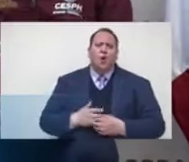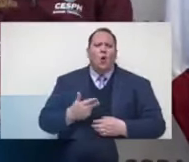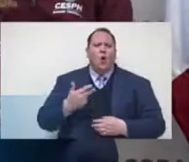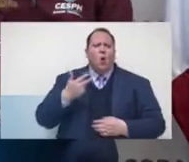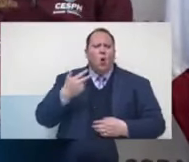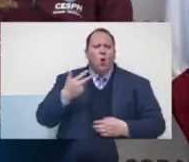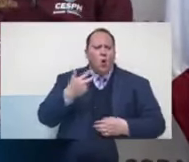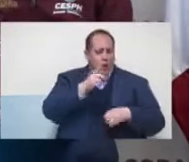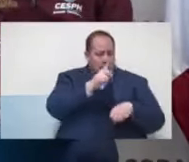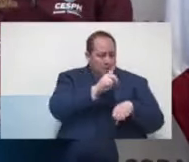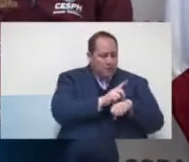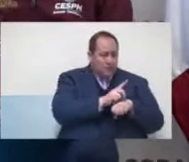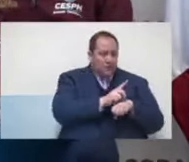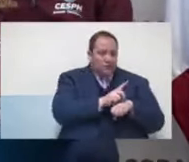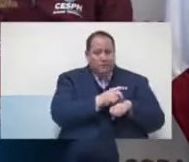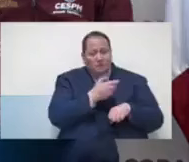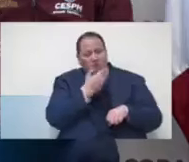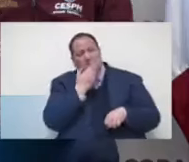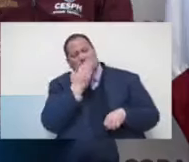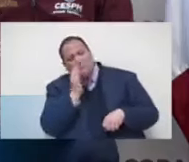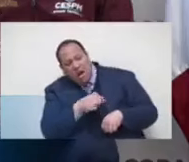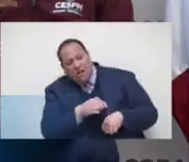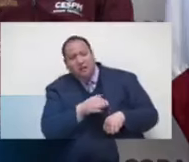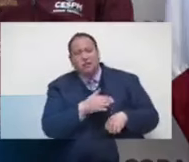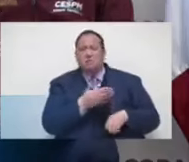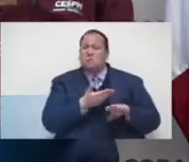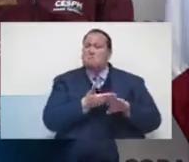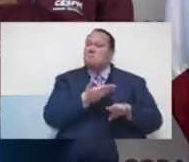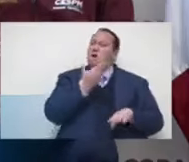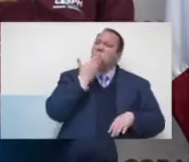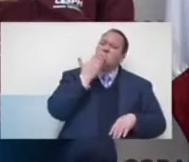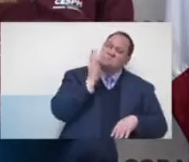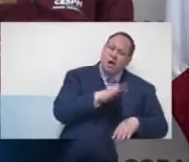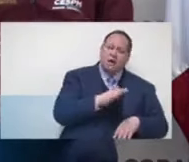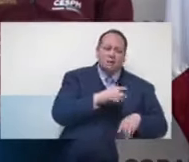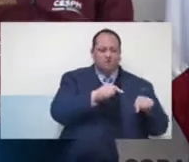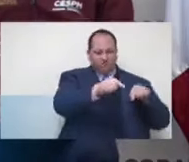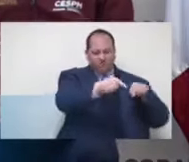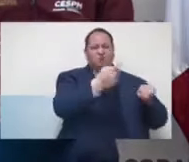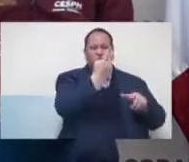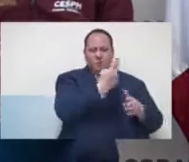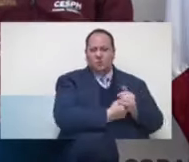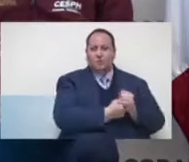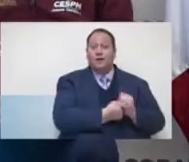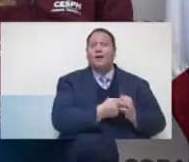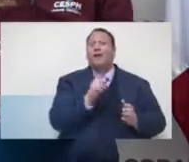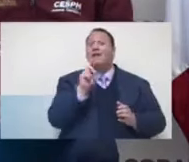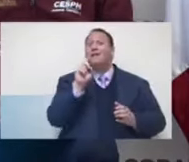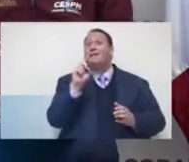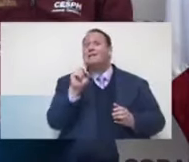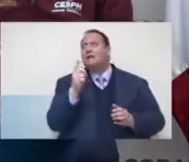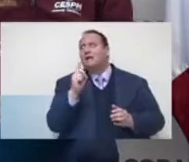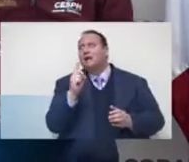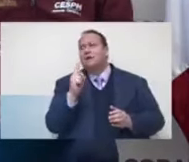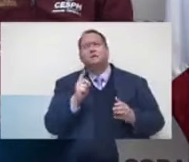8 días entre mala y muy mala calidad del aire para ambas ciudades. En el caso de diciembre